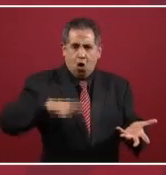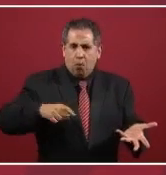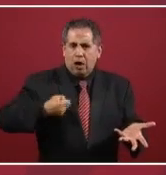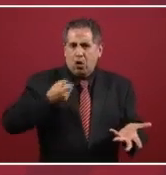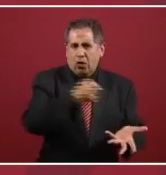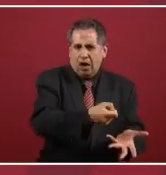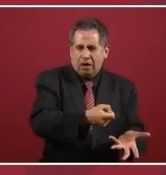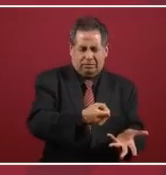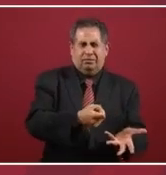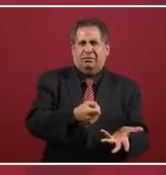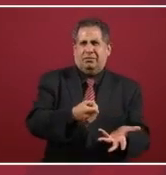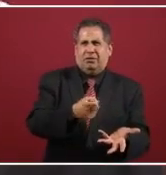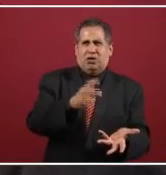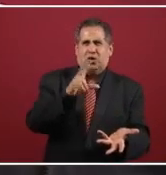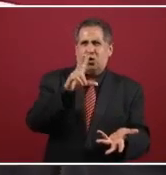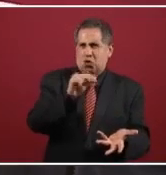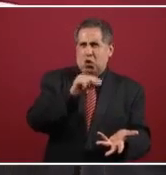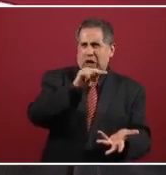que